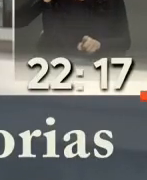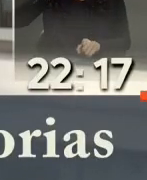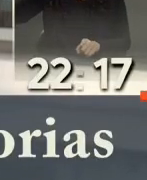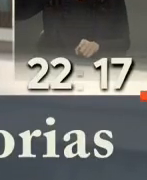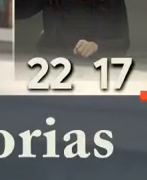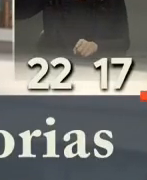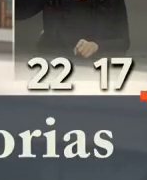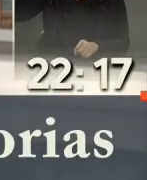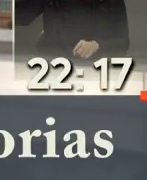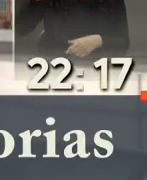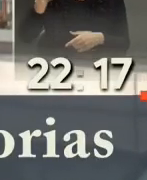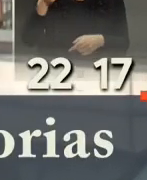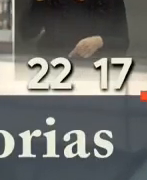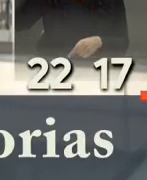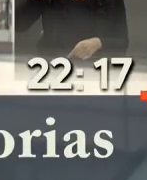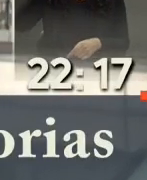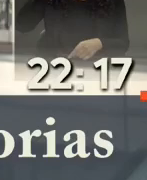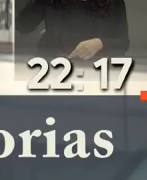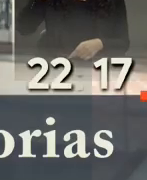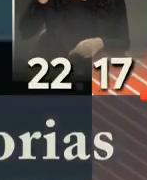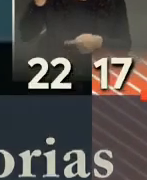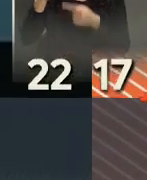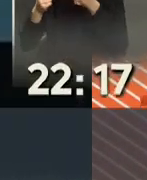historias entre debates presidenciales